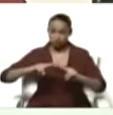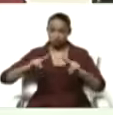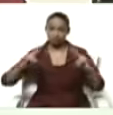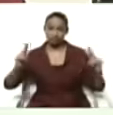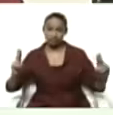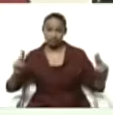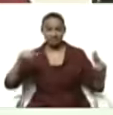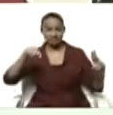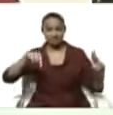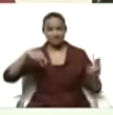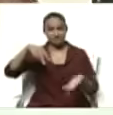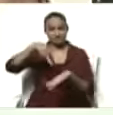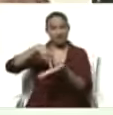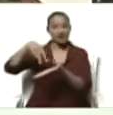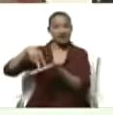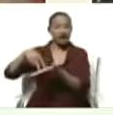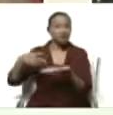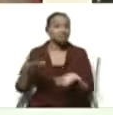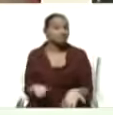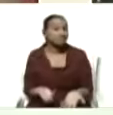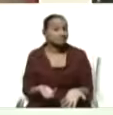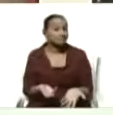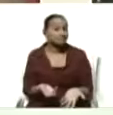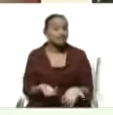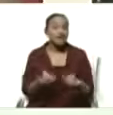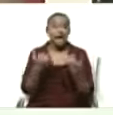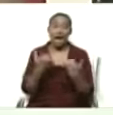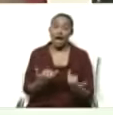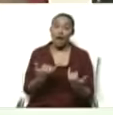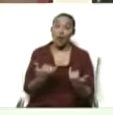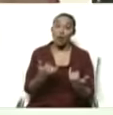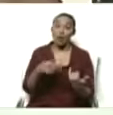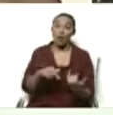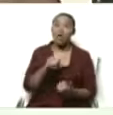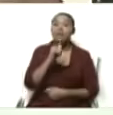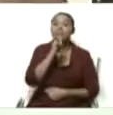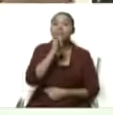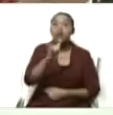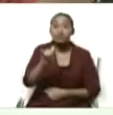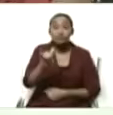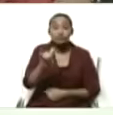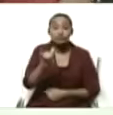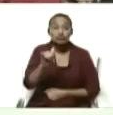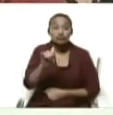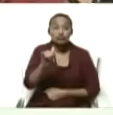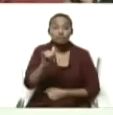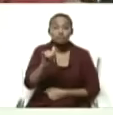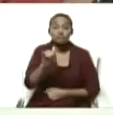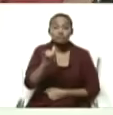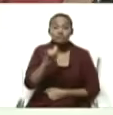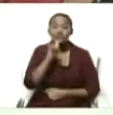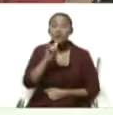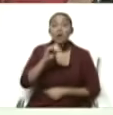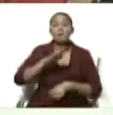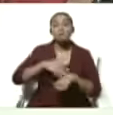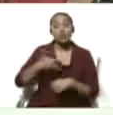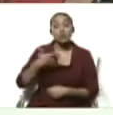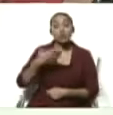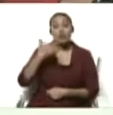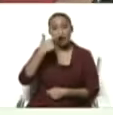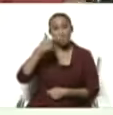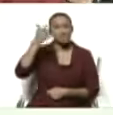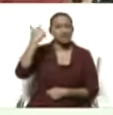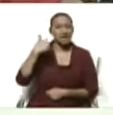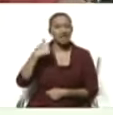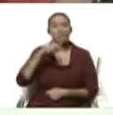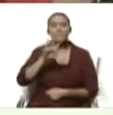distribuidor esta nueva denuncia viene acompañada de que a finales del año pasado entre Julio